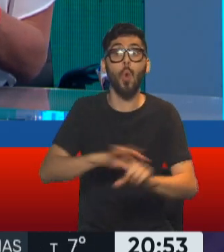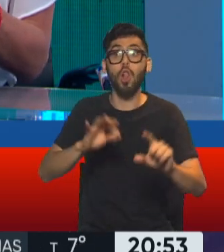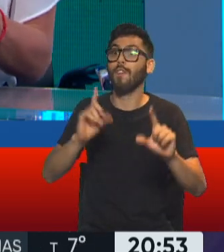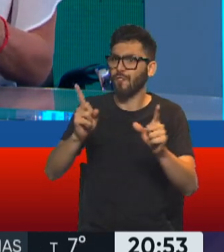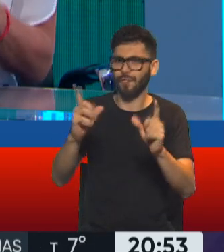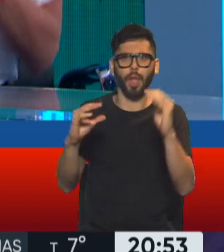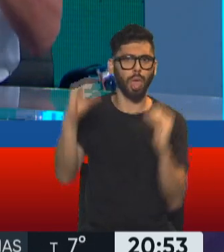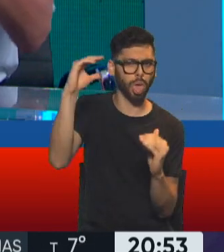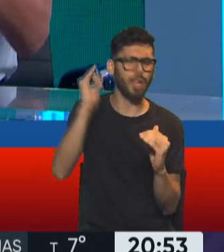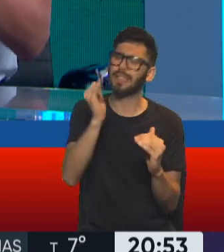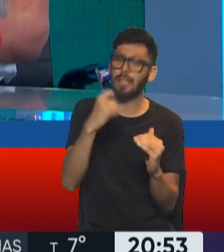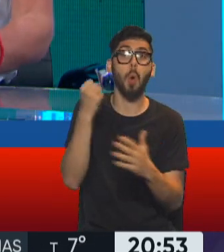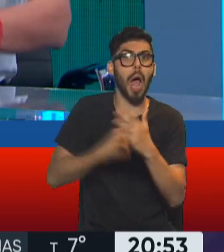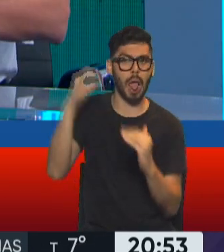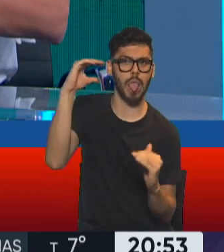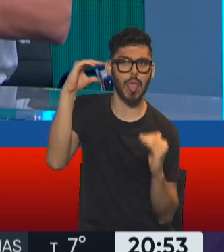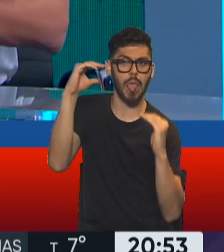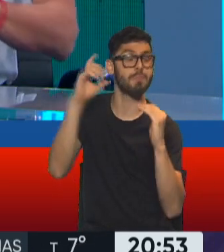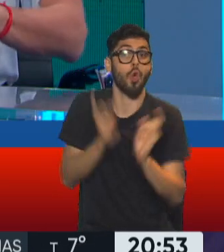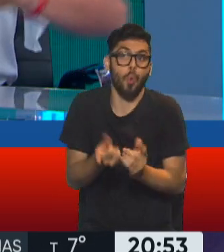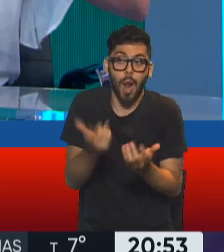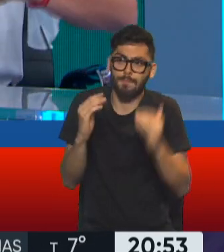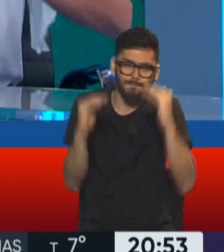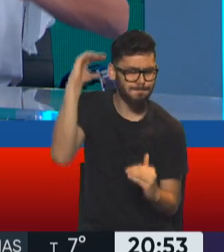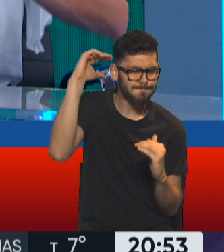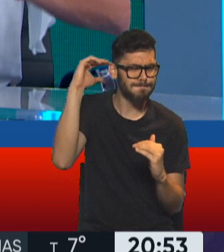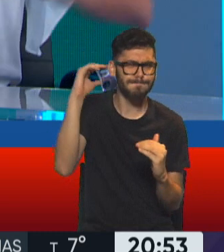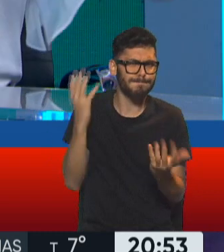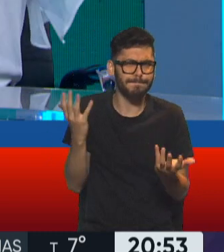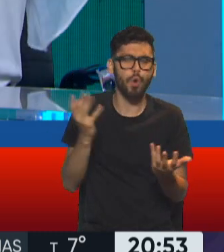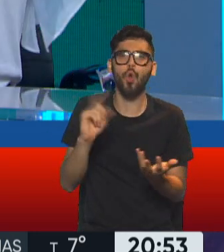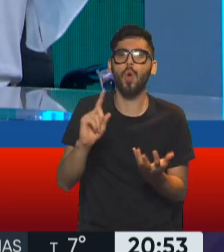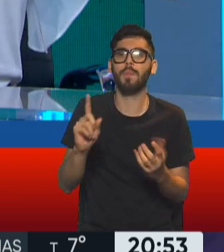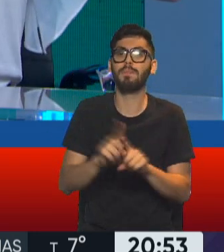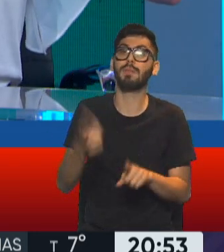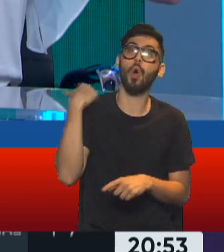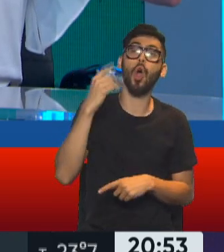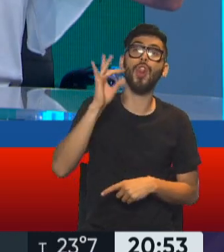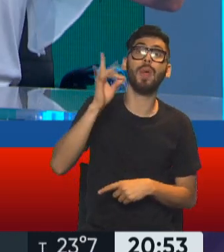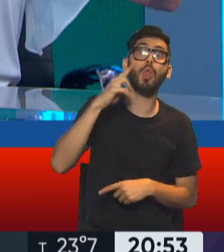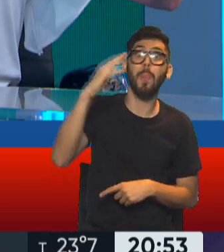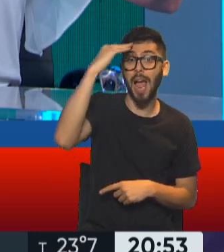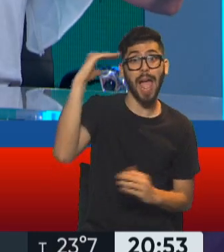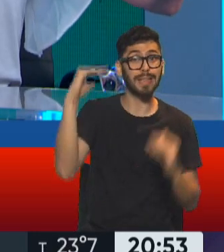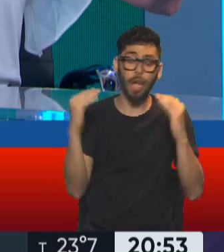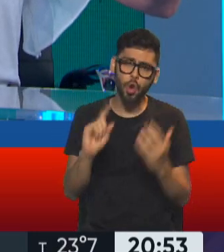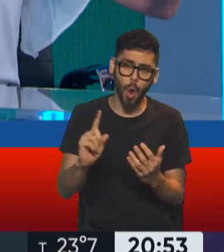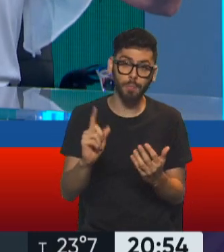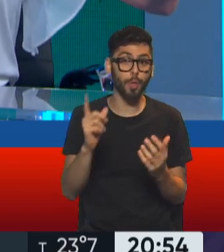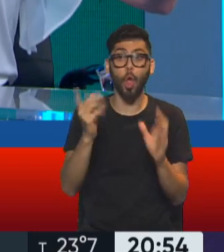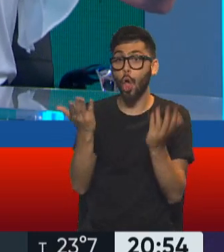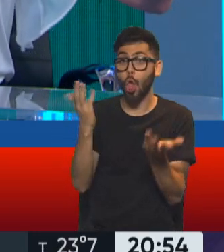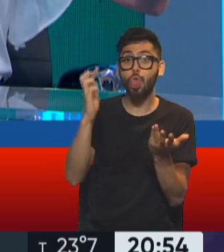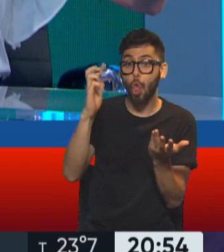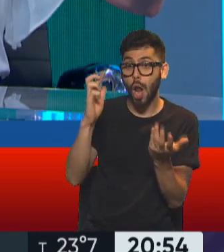con el esfuerzo que estamos haciendo para nivelarlo, sigue siendo el salario bajísimo, no es el salario real que teníamos en diciembre del 2015, ni medido en dólares ni medido en